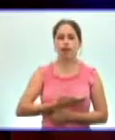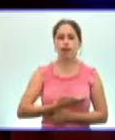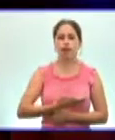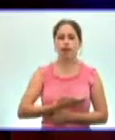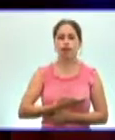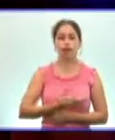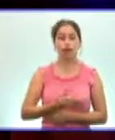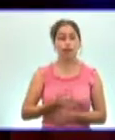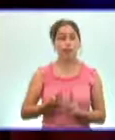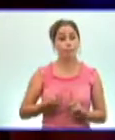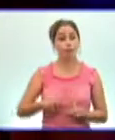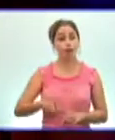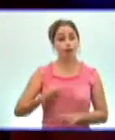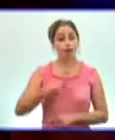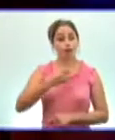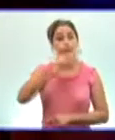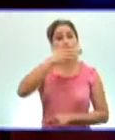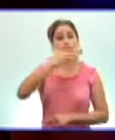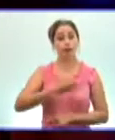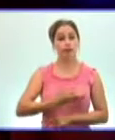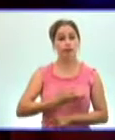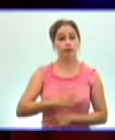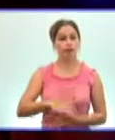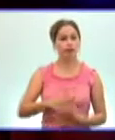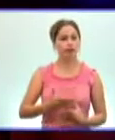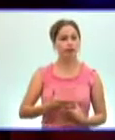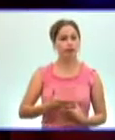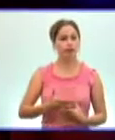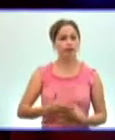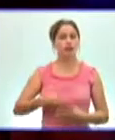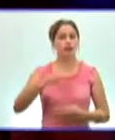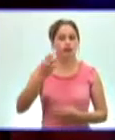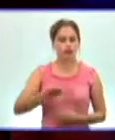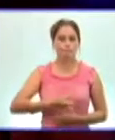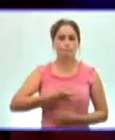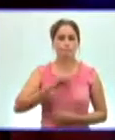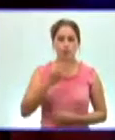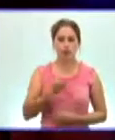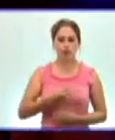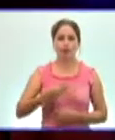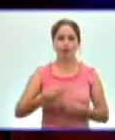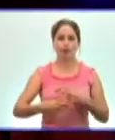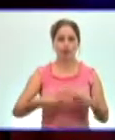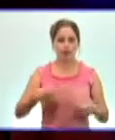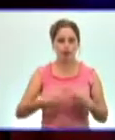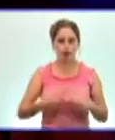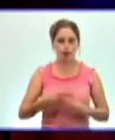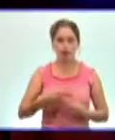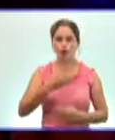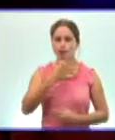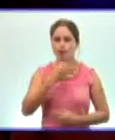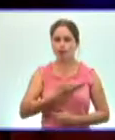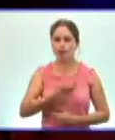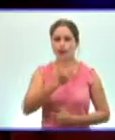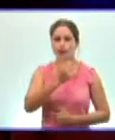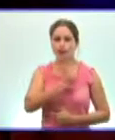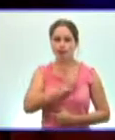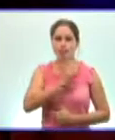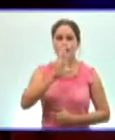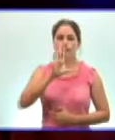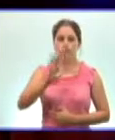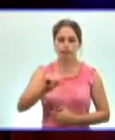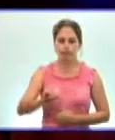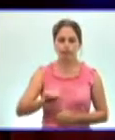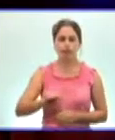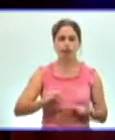implica sistemáticamente remitirnos a su pensamiento, tal como a Martí. Y significa a su vez, una vez que